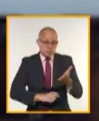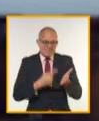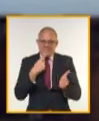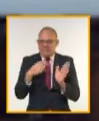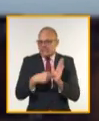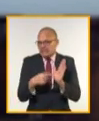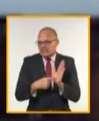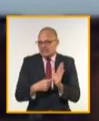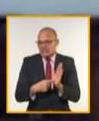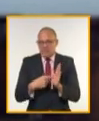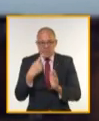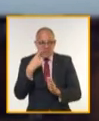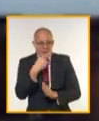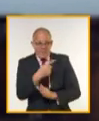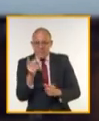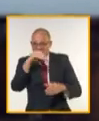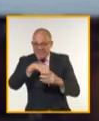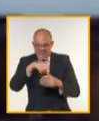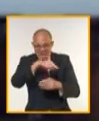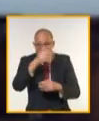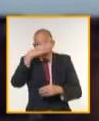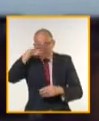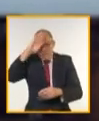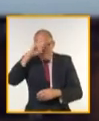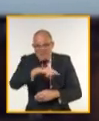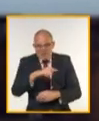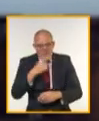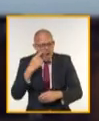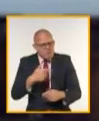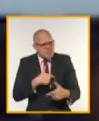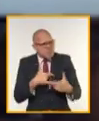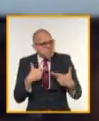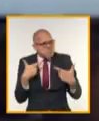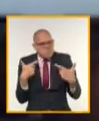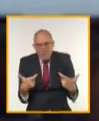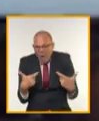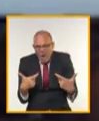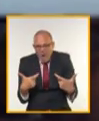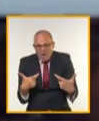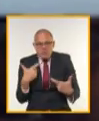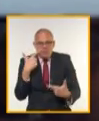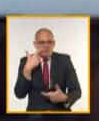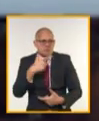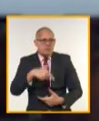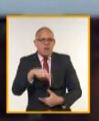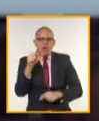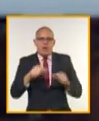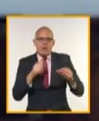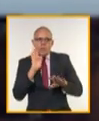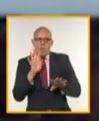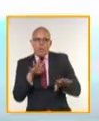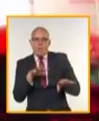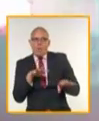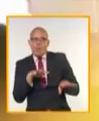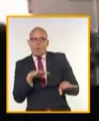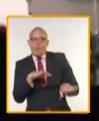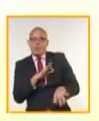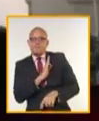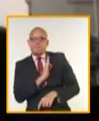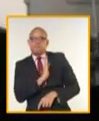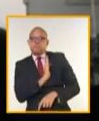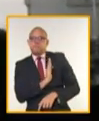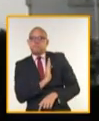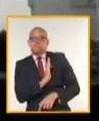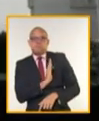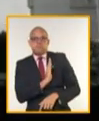chinos dentro de las guerras de independencia llega a ser tan válida que eso le permite